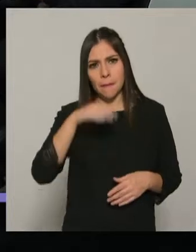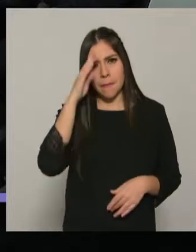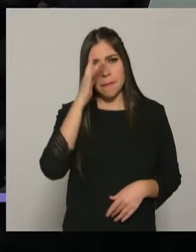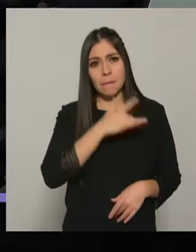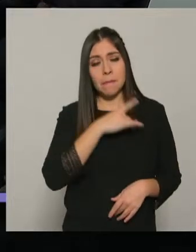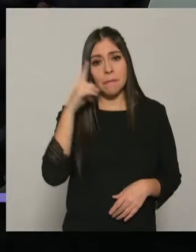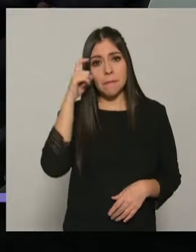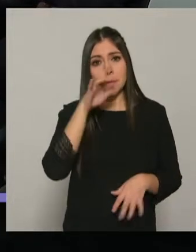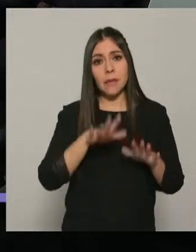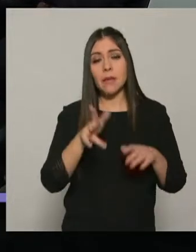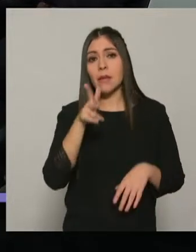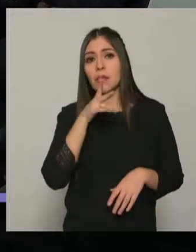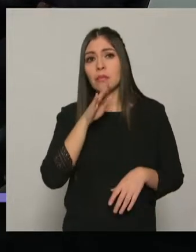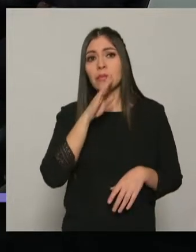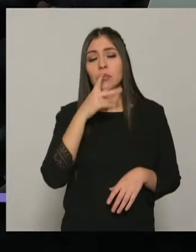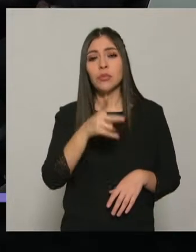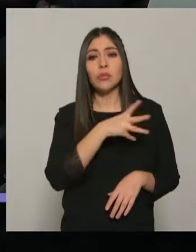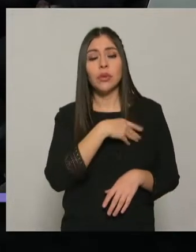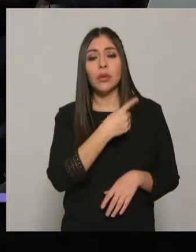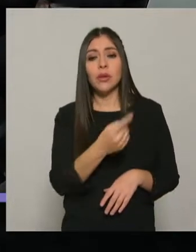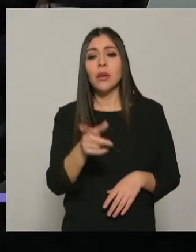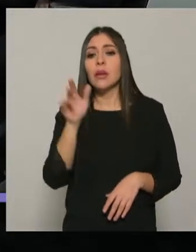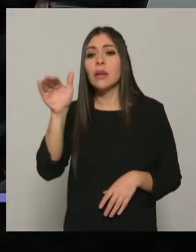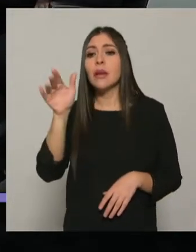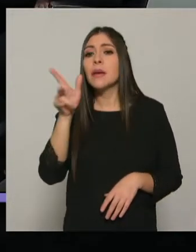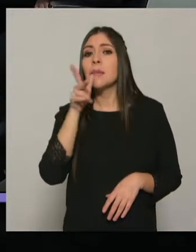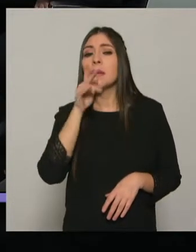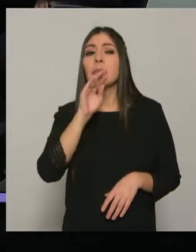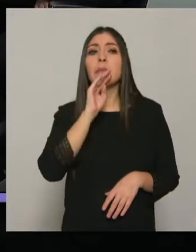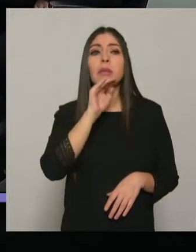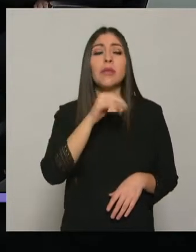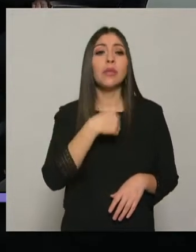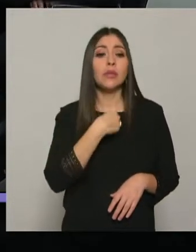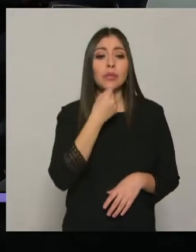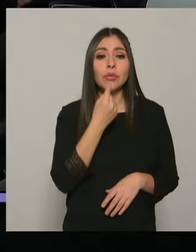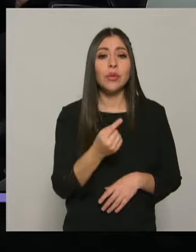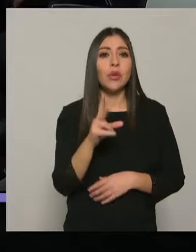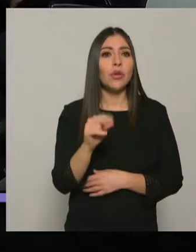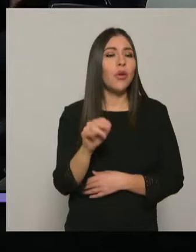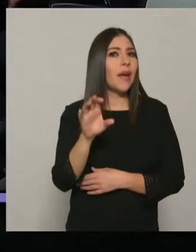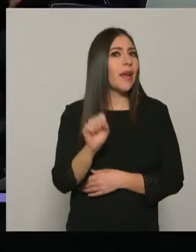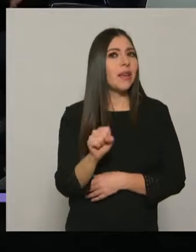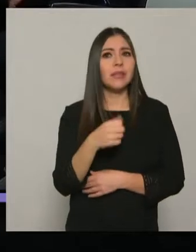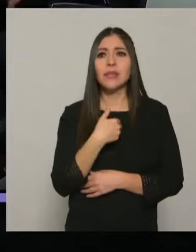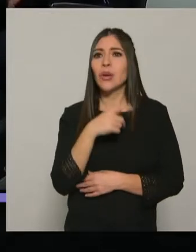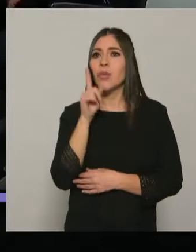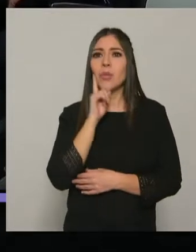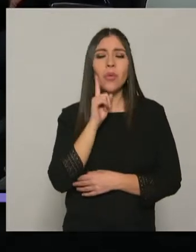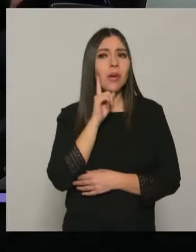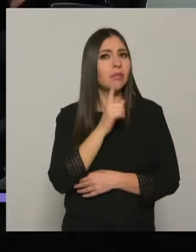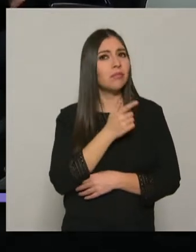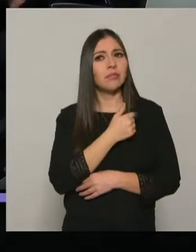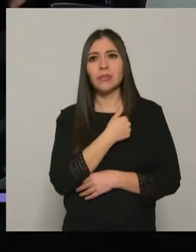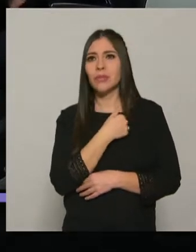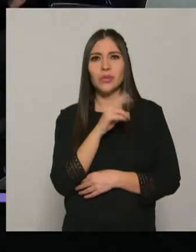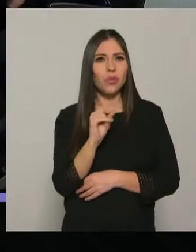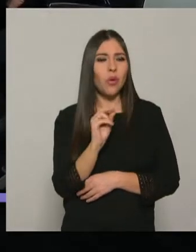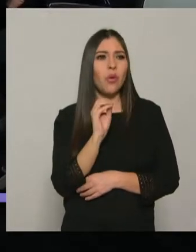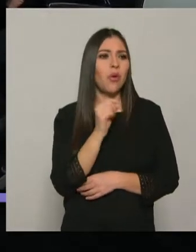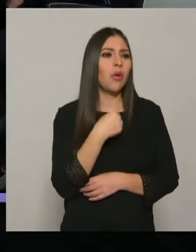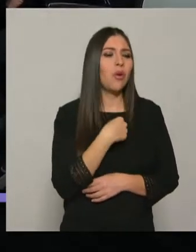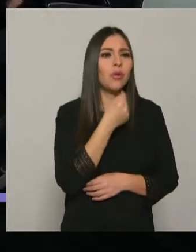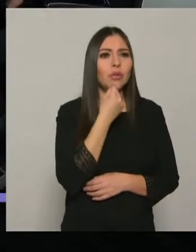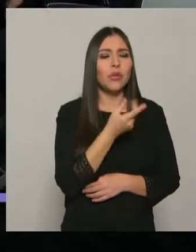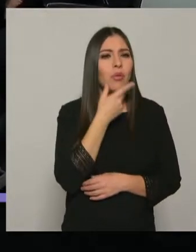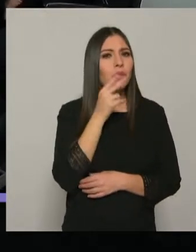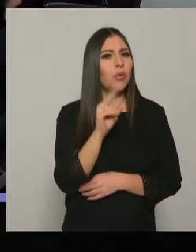de su hija, cuando les dicen, papá, mamá, no soy niña o no soy niño. Cuando lo dijiste por primera vez, ¿cuál fue la reacción